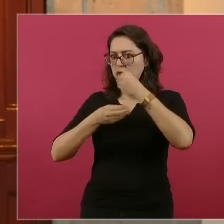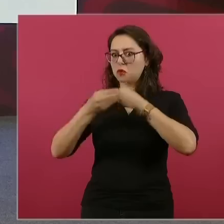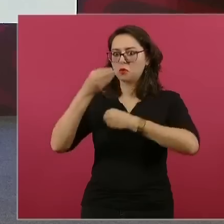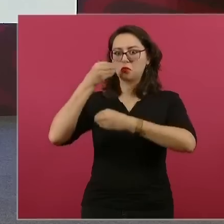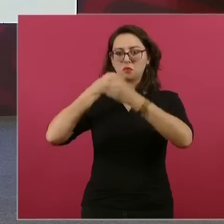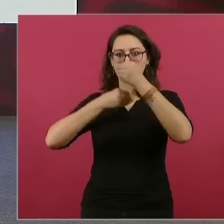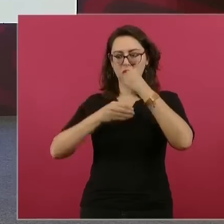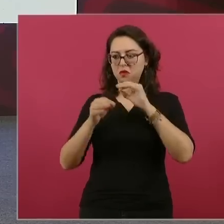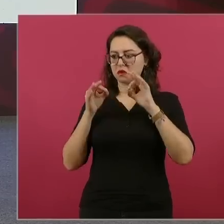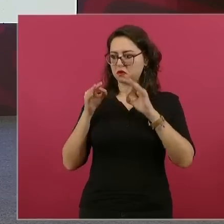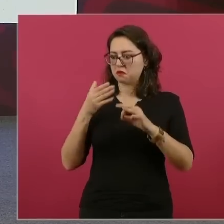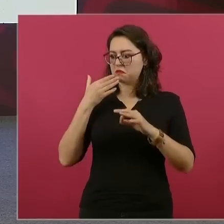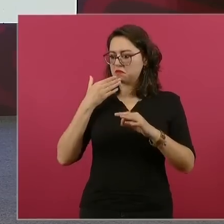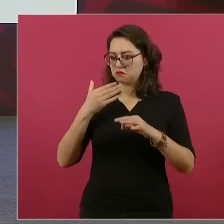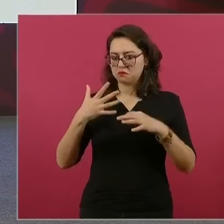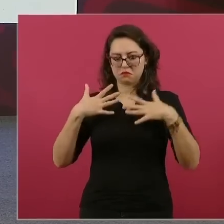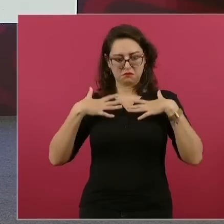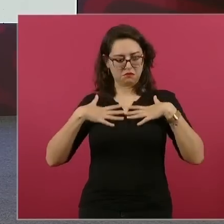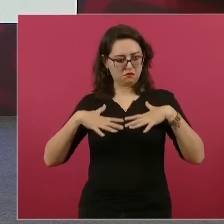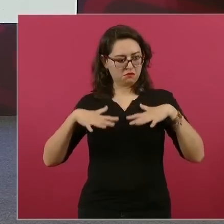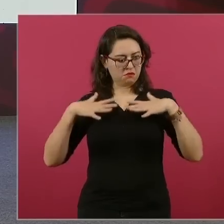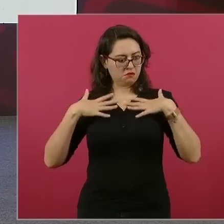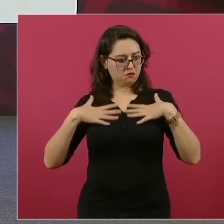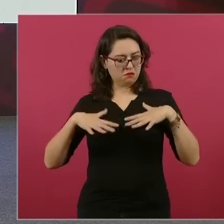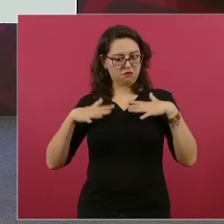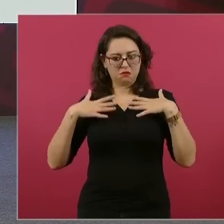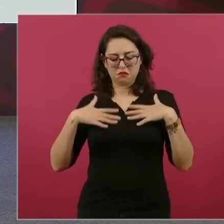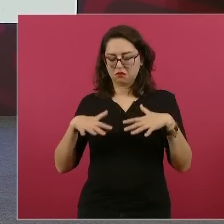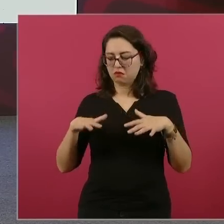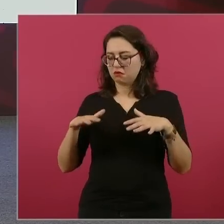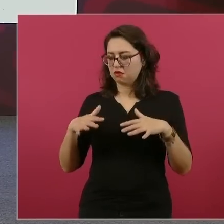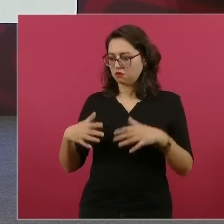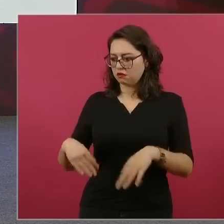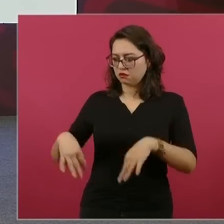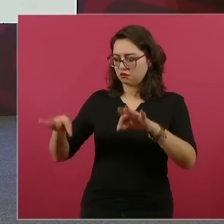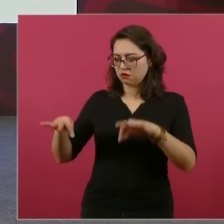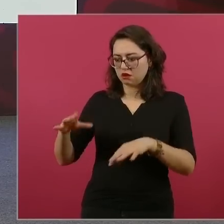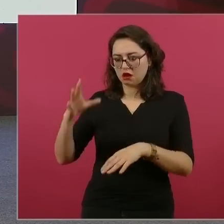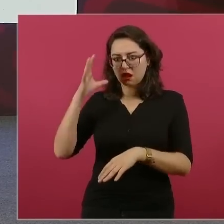por todo ajuar, la demanda